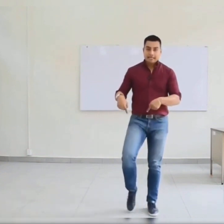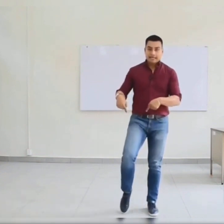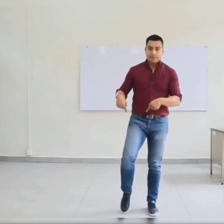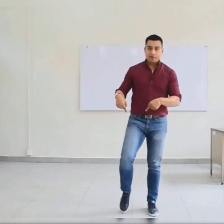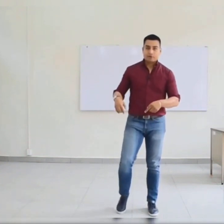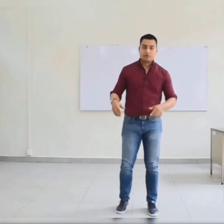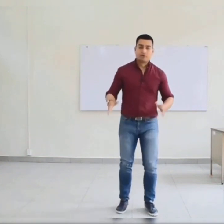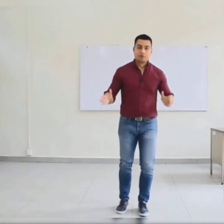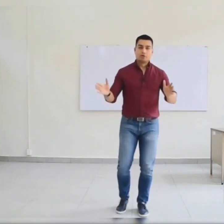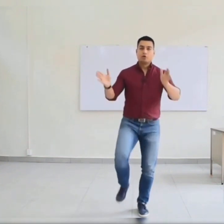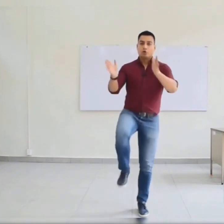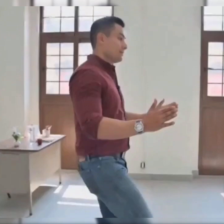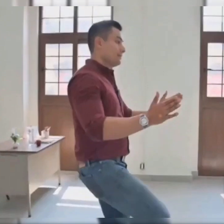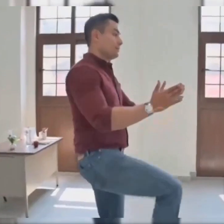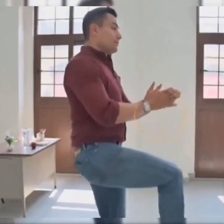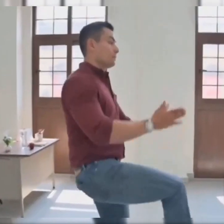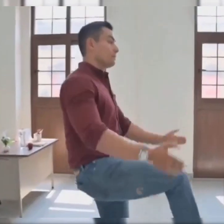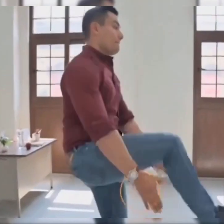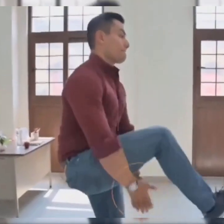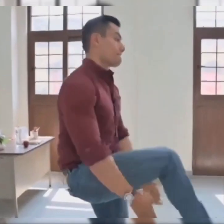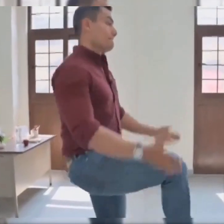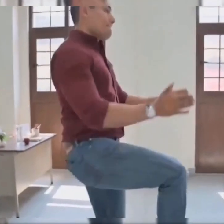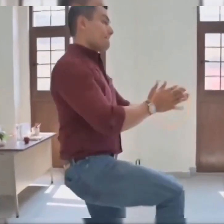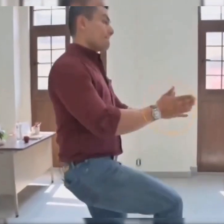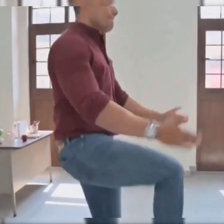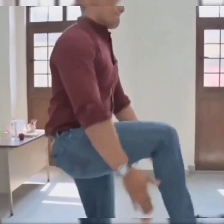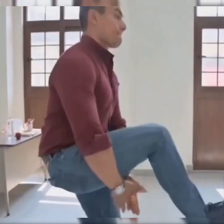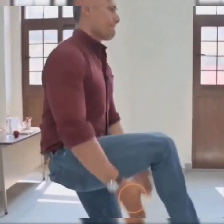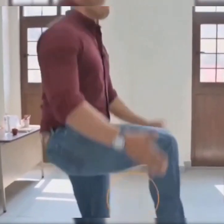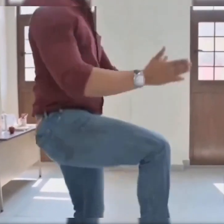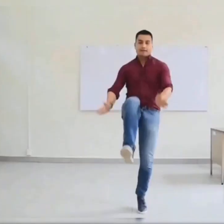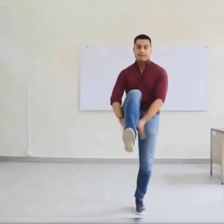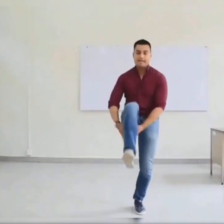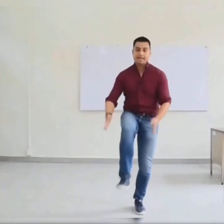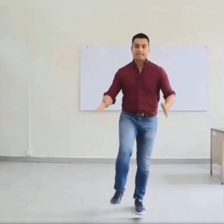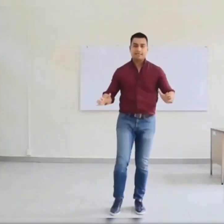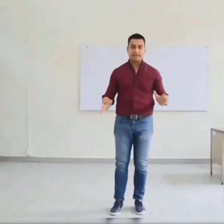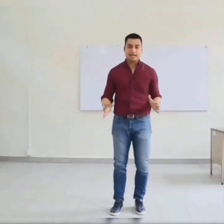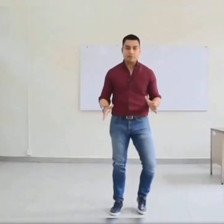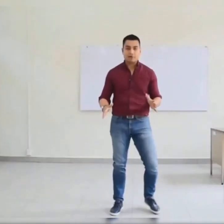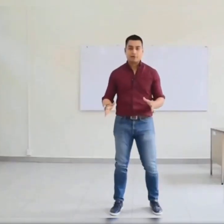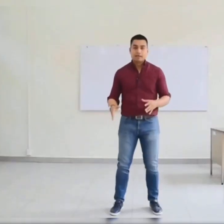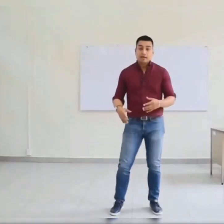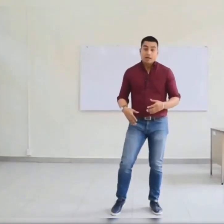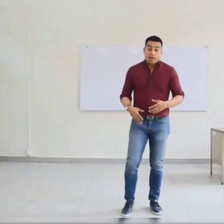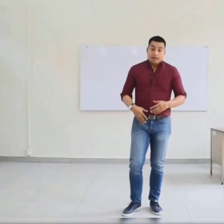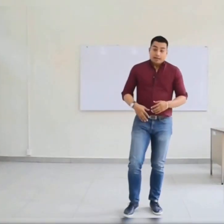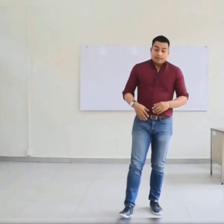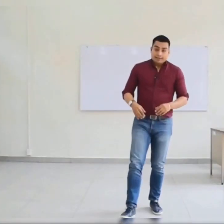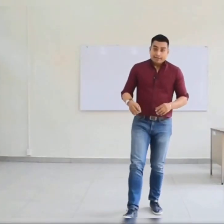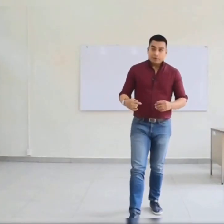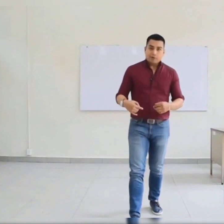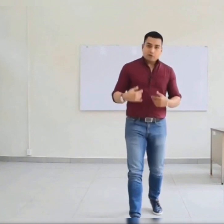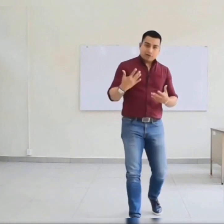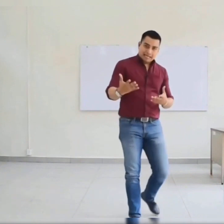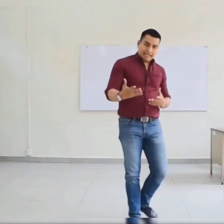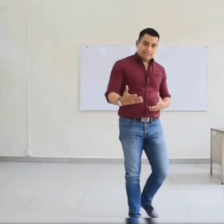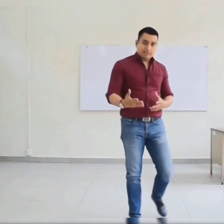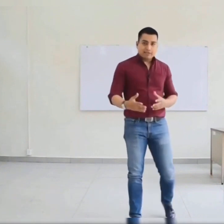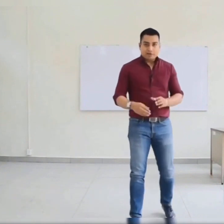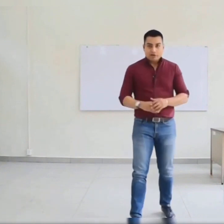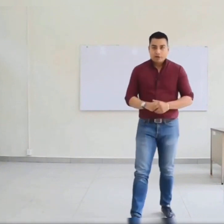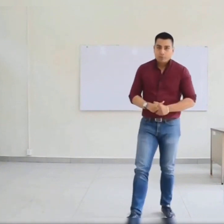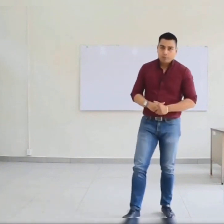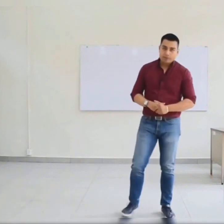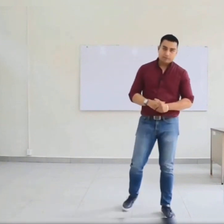3 y cambio. 1, 2, 3 y cambio. De igual modo